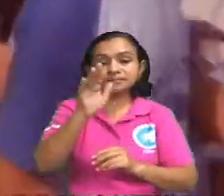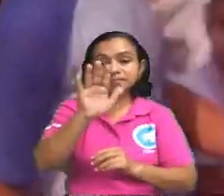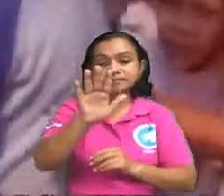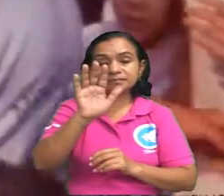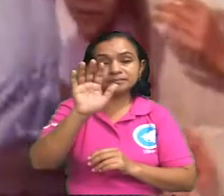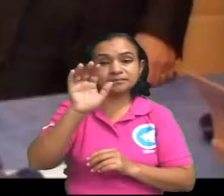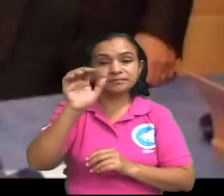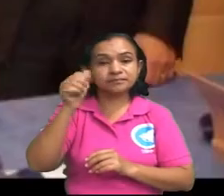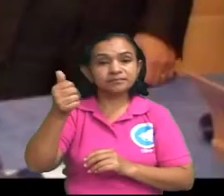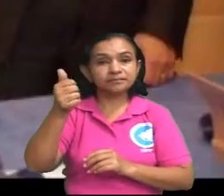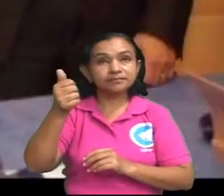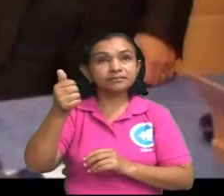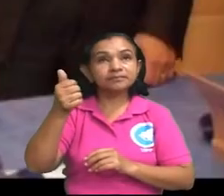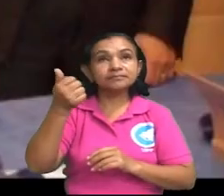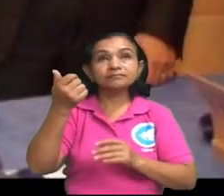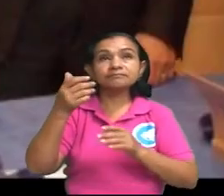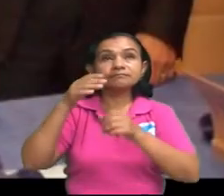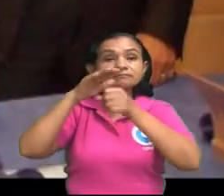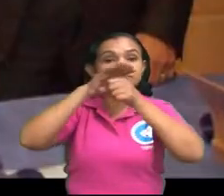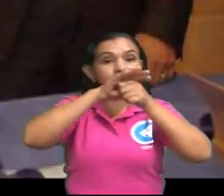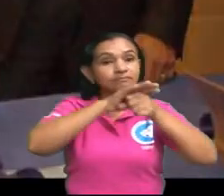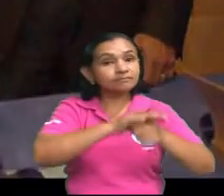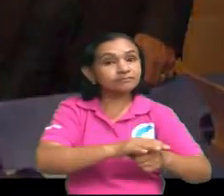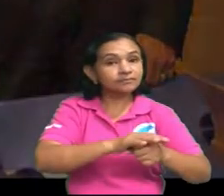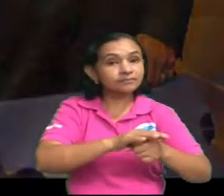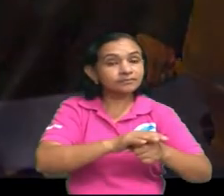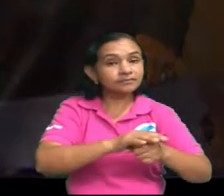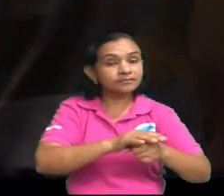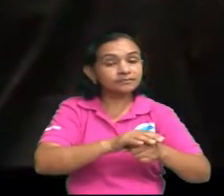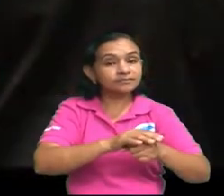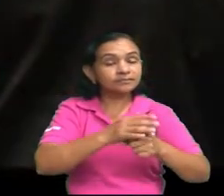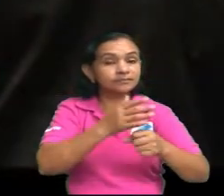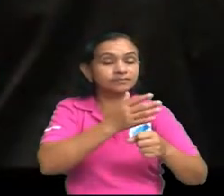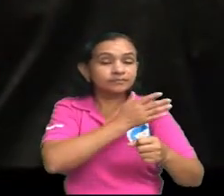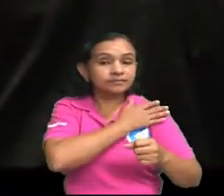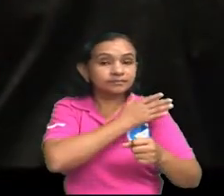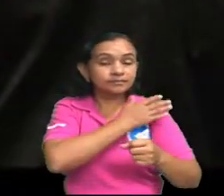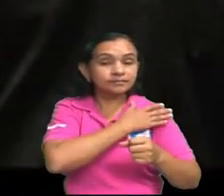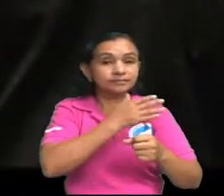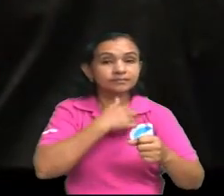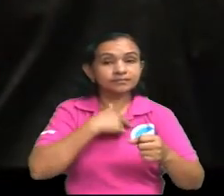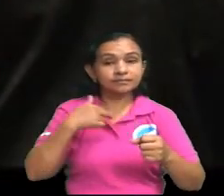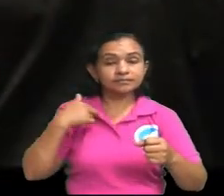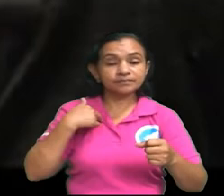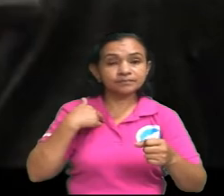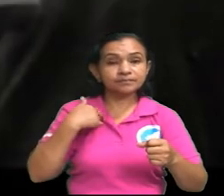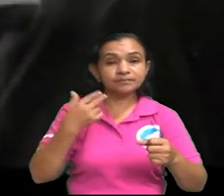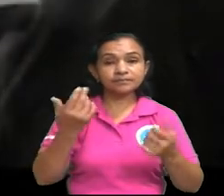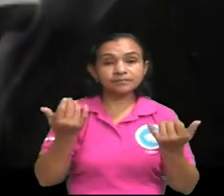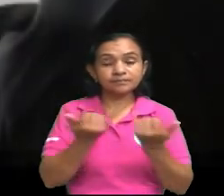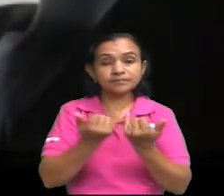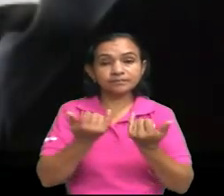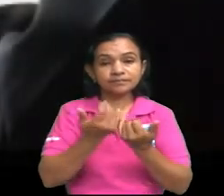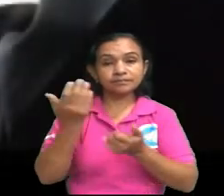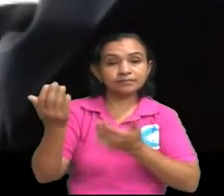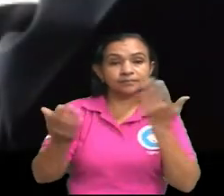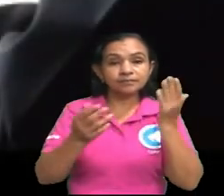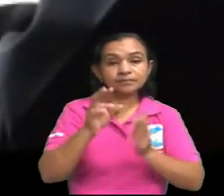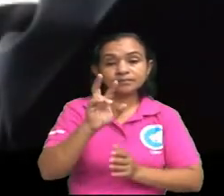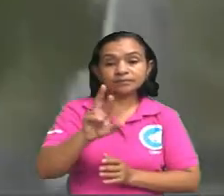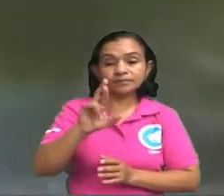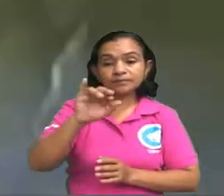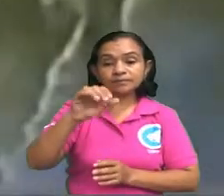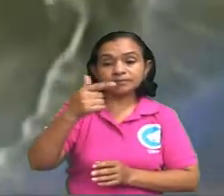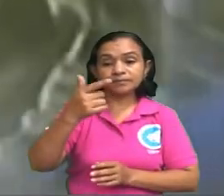1956, durante la represión que siguió al atentado mortal contra Anastasio Somoza García, el cual fue realizado por el poeta Rigoberto López